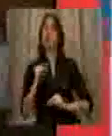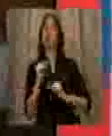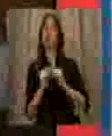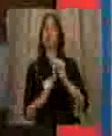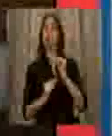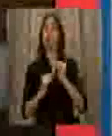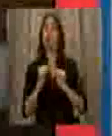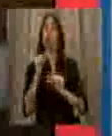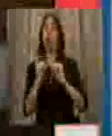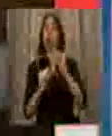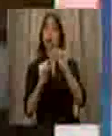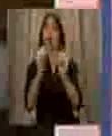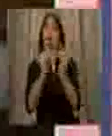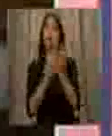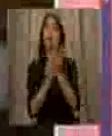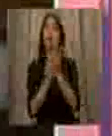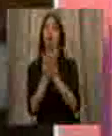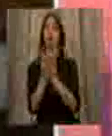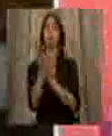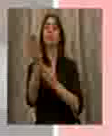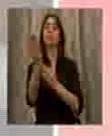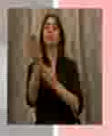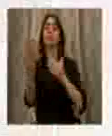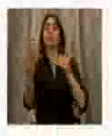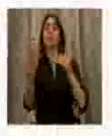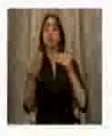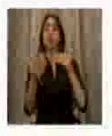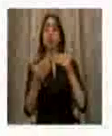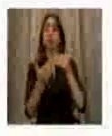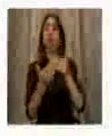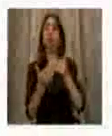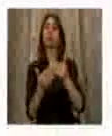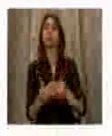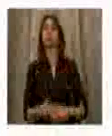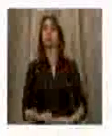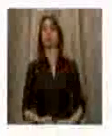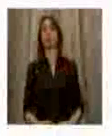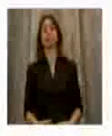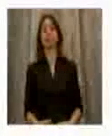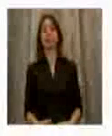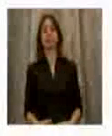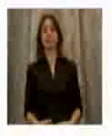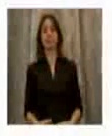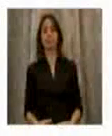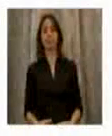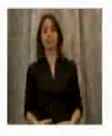poco comienza a acercarse.